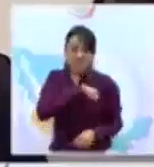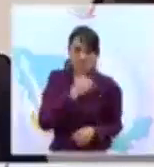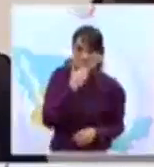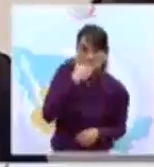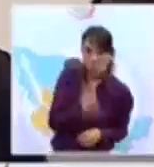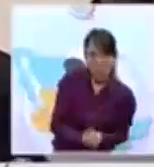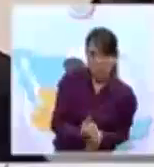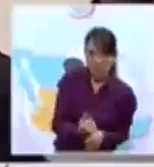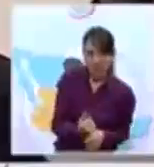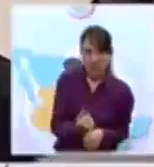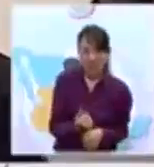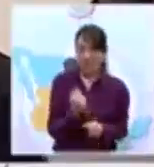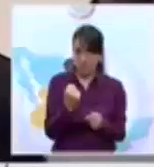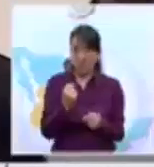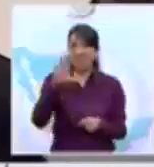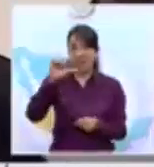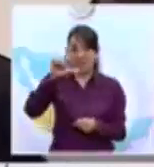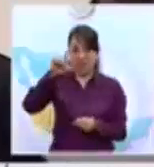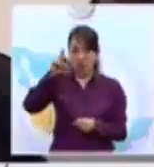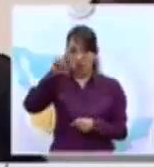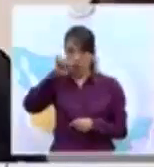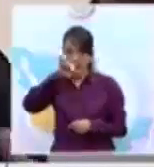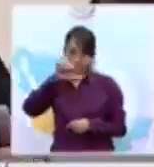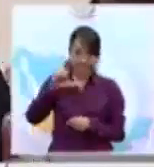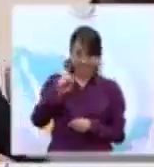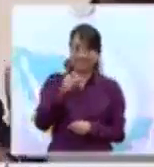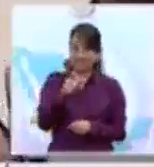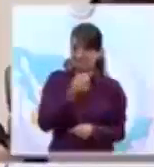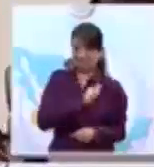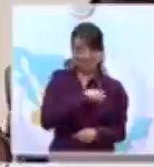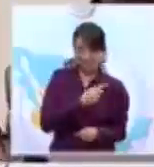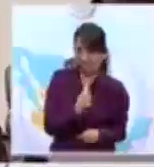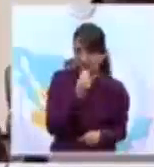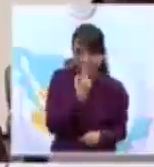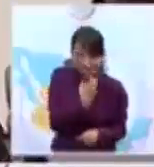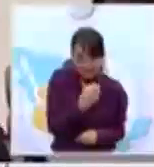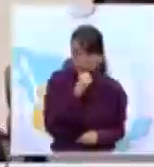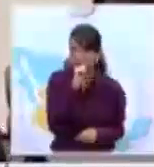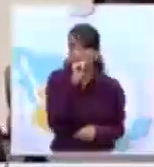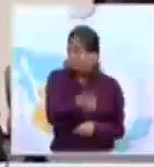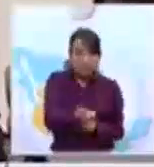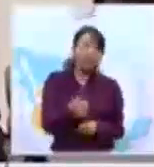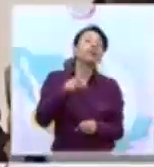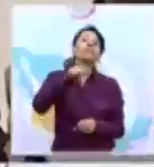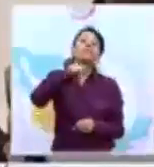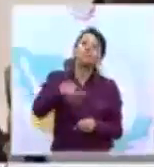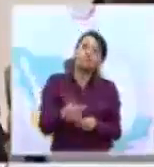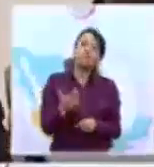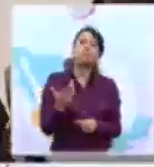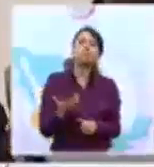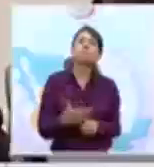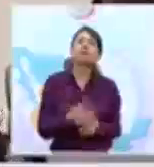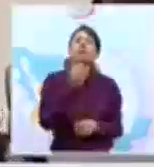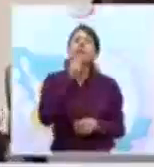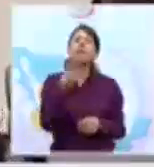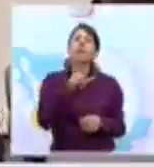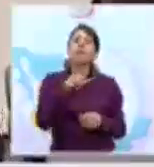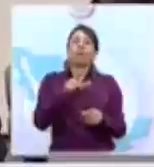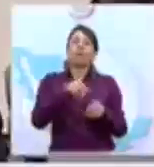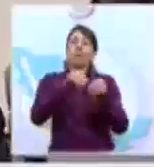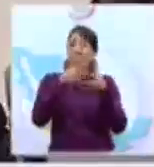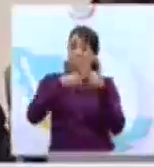Ahora estamos enfrentando la doble carga. Cuando se lanzó la Cruzada Nacional contra el